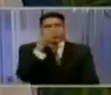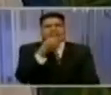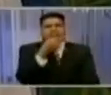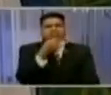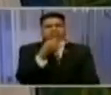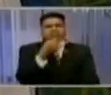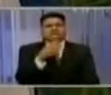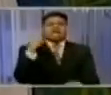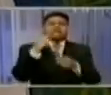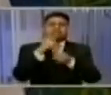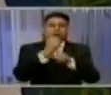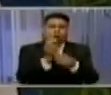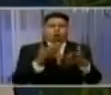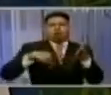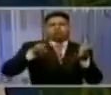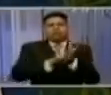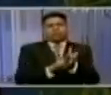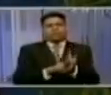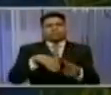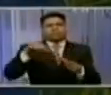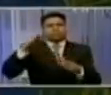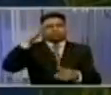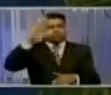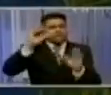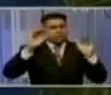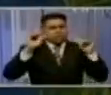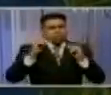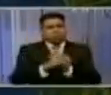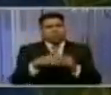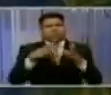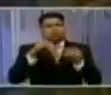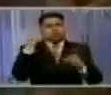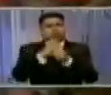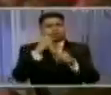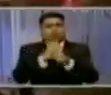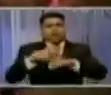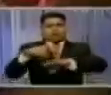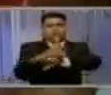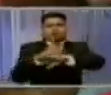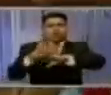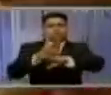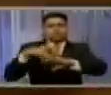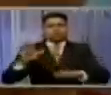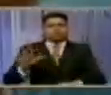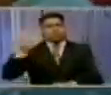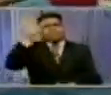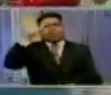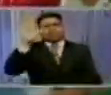sus funciones. Un saludo desde aquí a todos los trabajadores públicos de la patria.